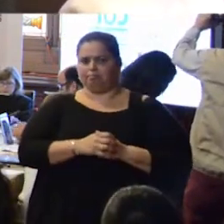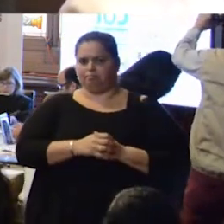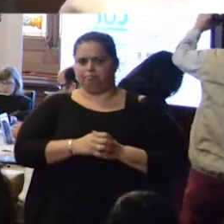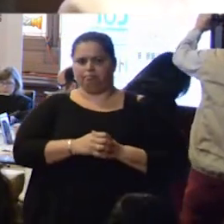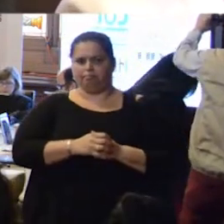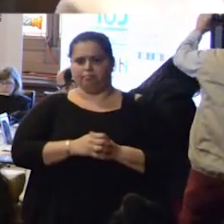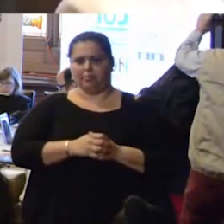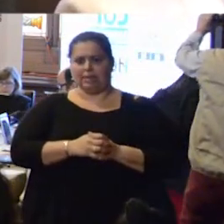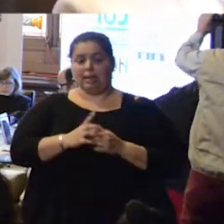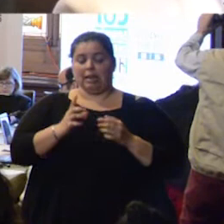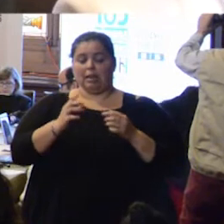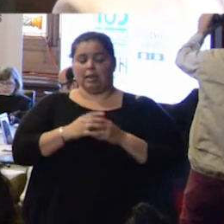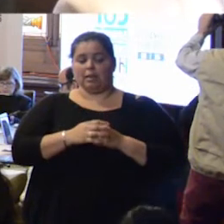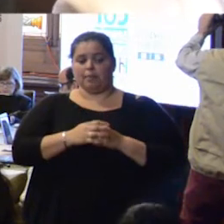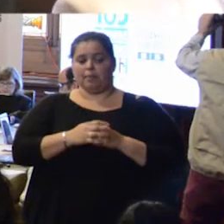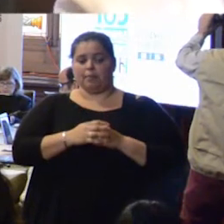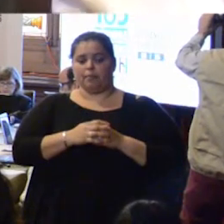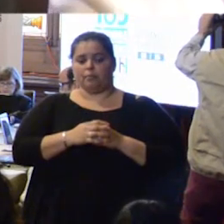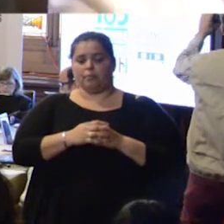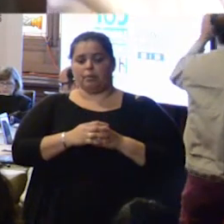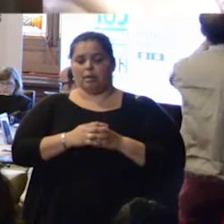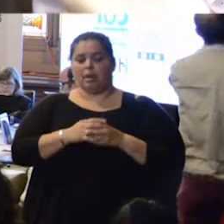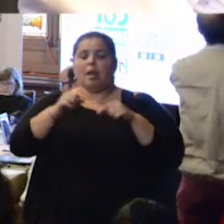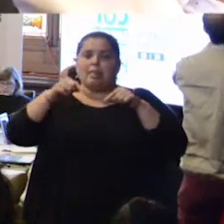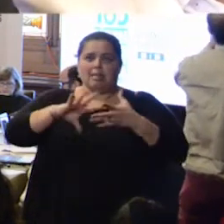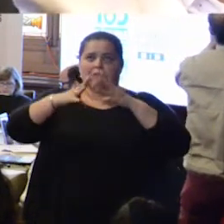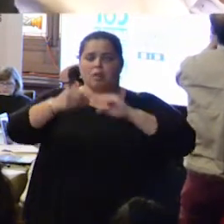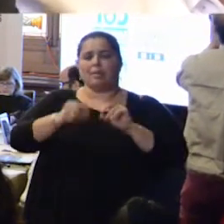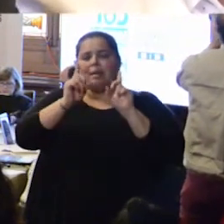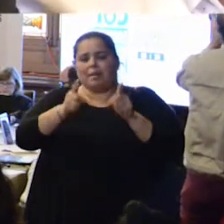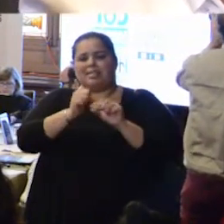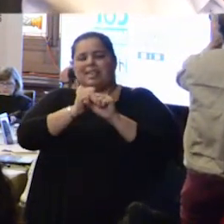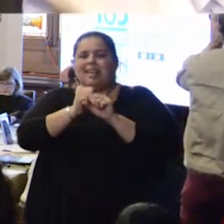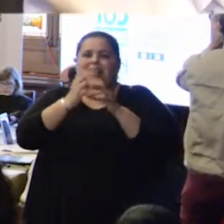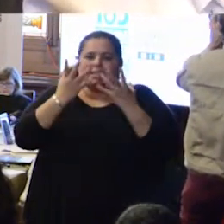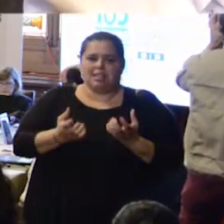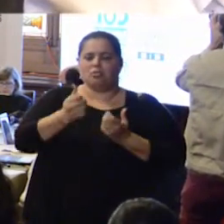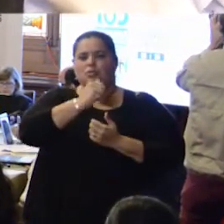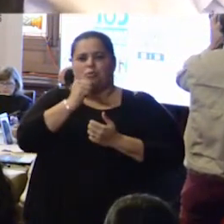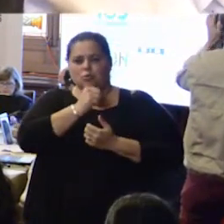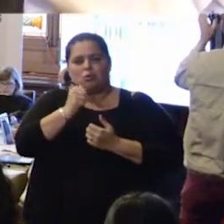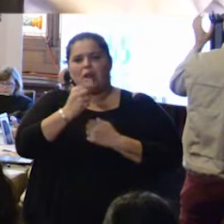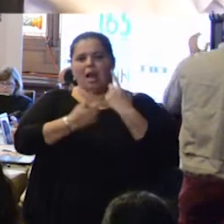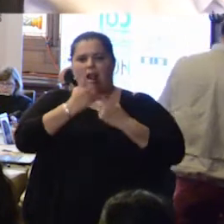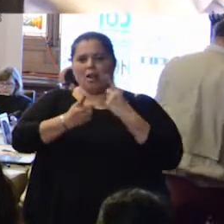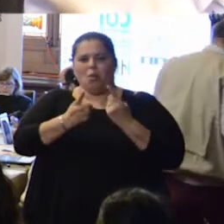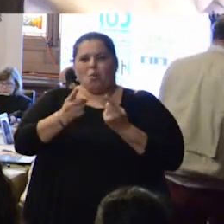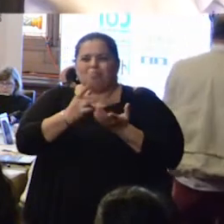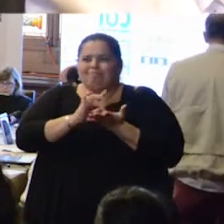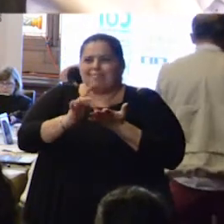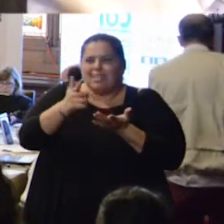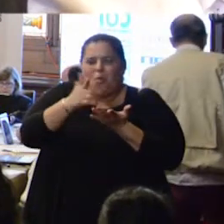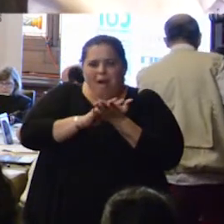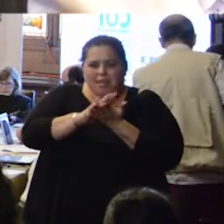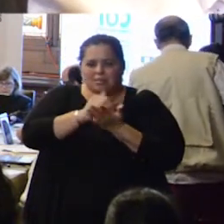En el mismo orden, se ha querido subsanar algunos vacíos que pudieran existir en materia de defensa de los derechos fundamentales a través